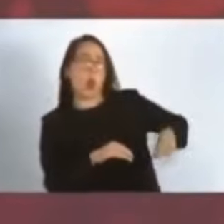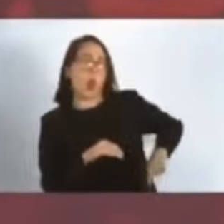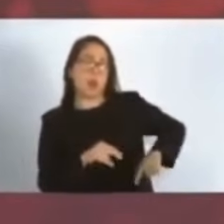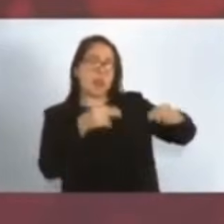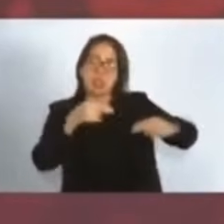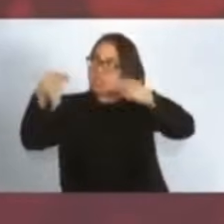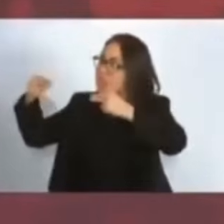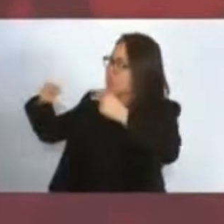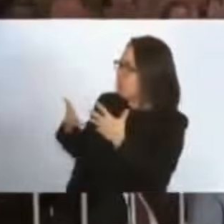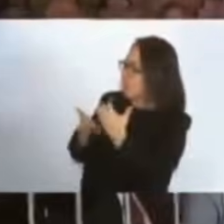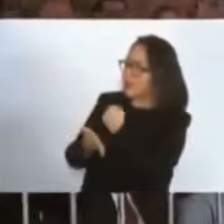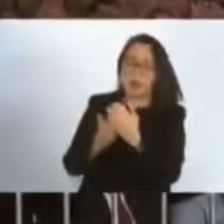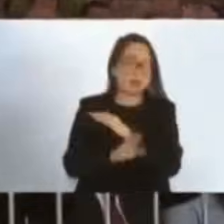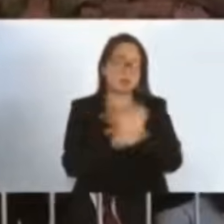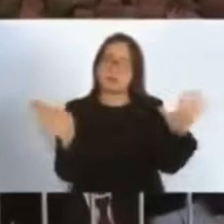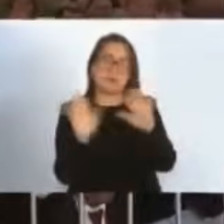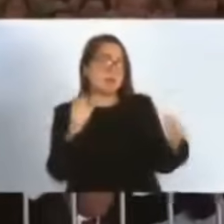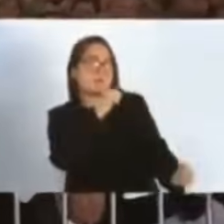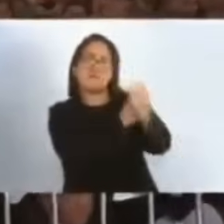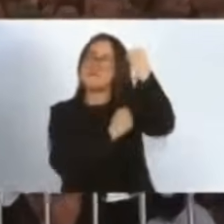el neoporfirismo.